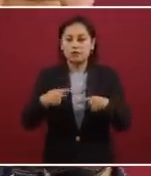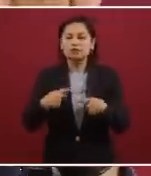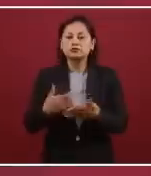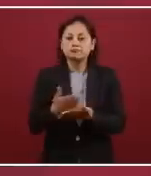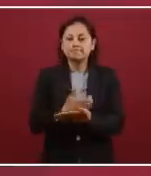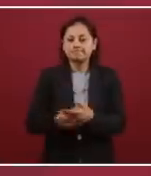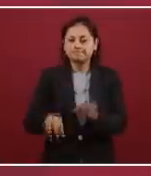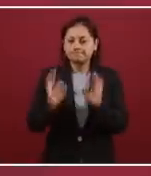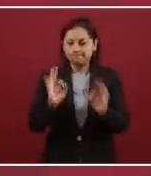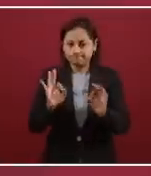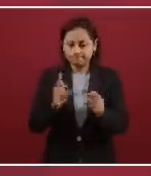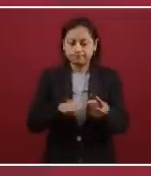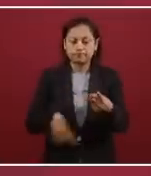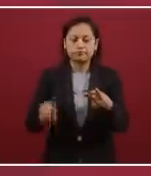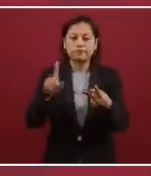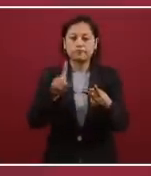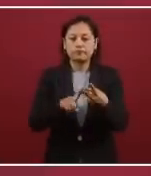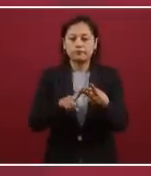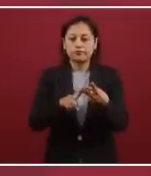Segundo,